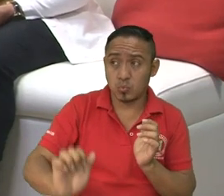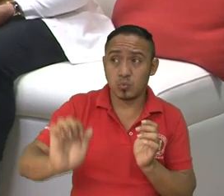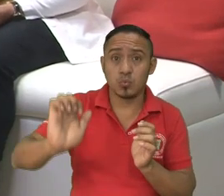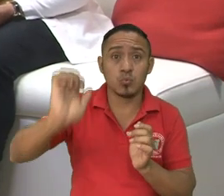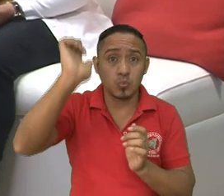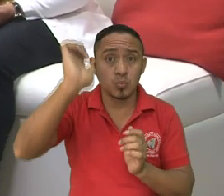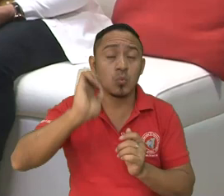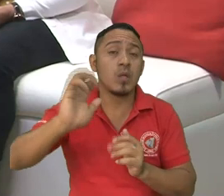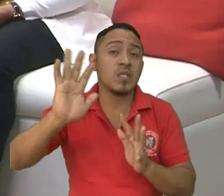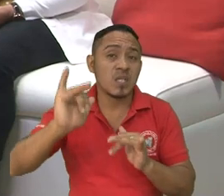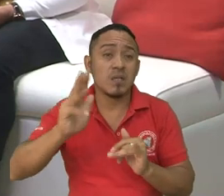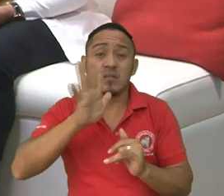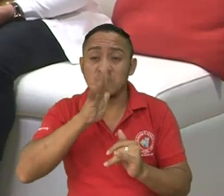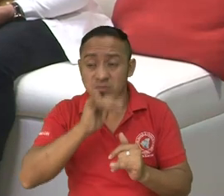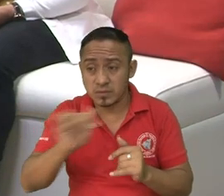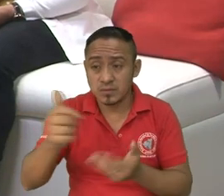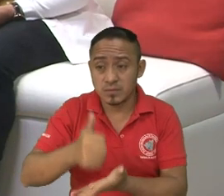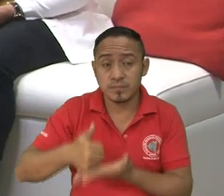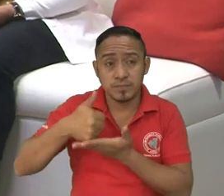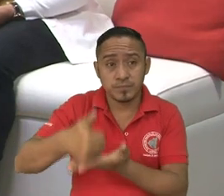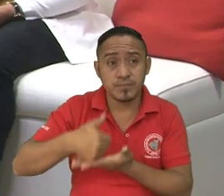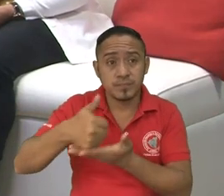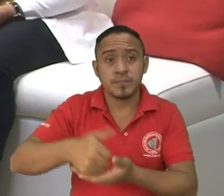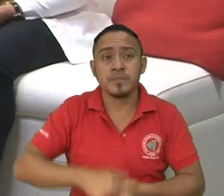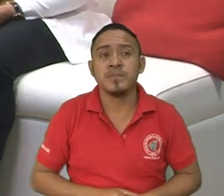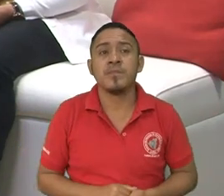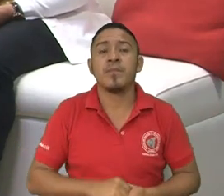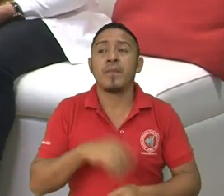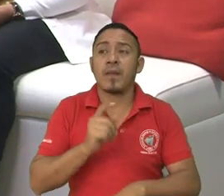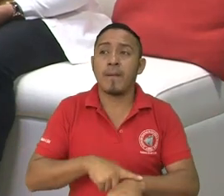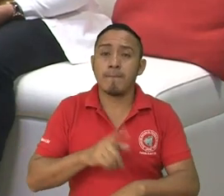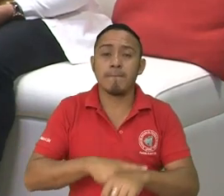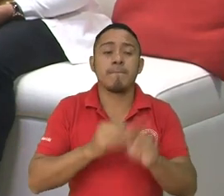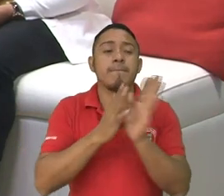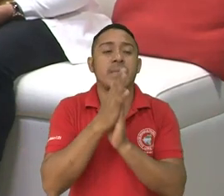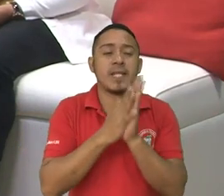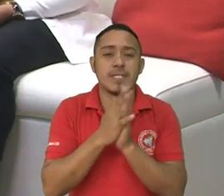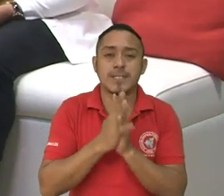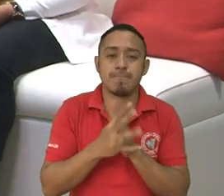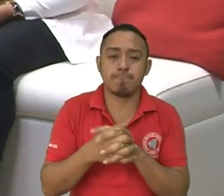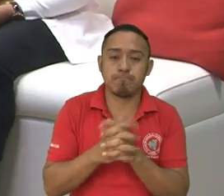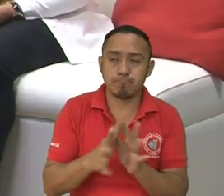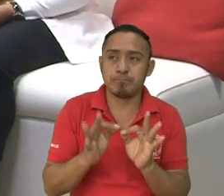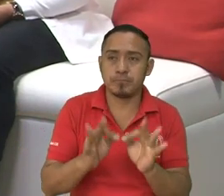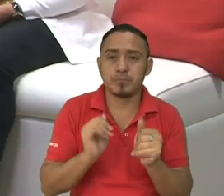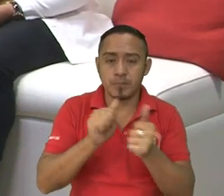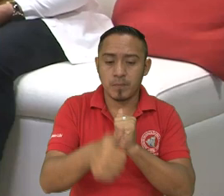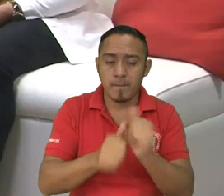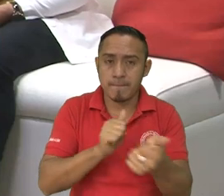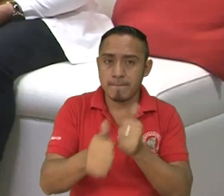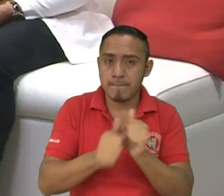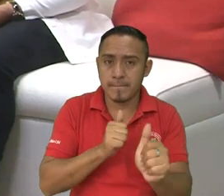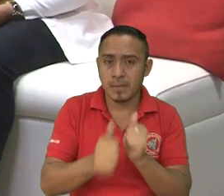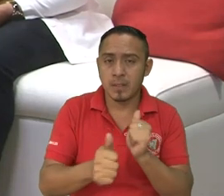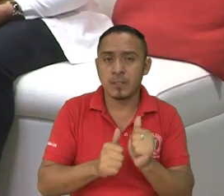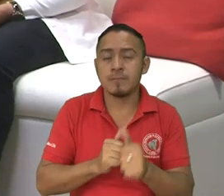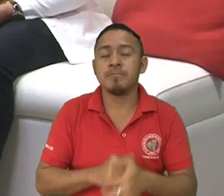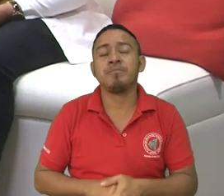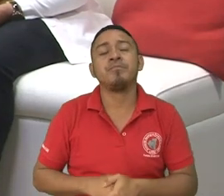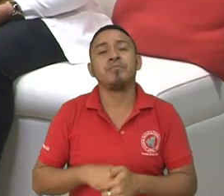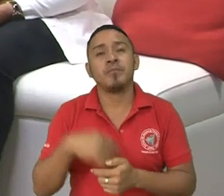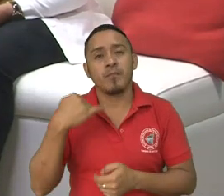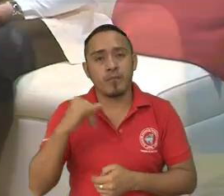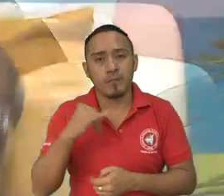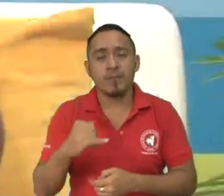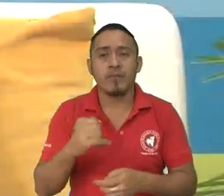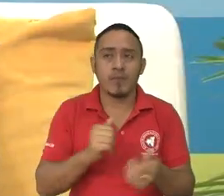la niñez hasta la adolescencia. Ya. Tiempo para la recreación. El deporte, licenciada, también. Es muy bueno.